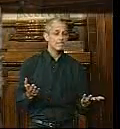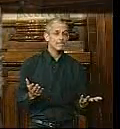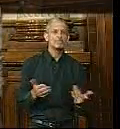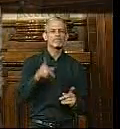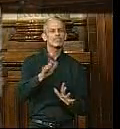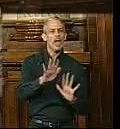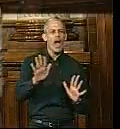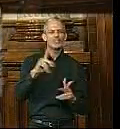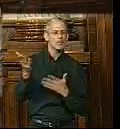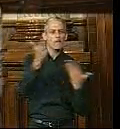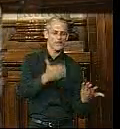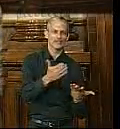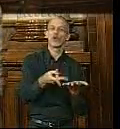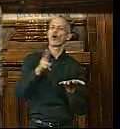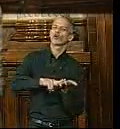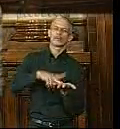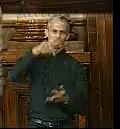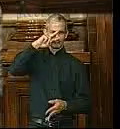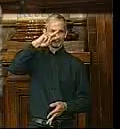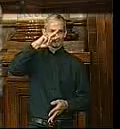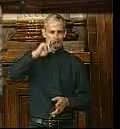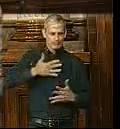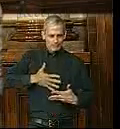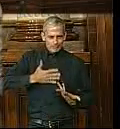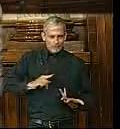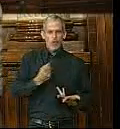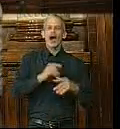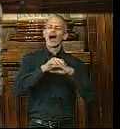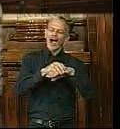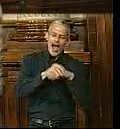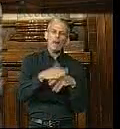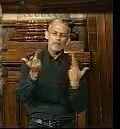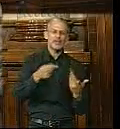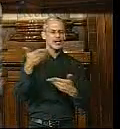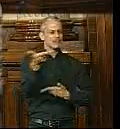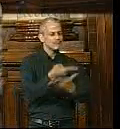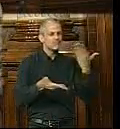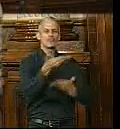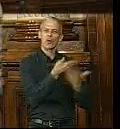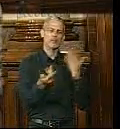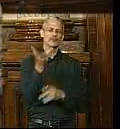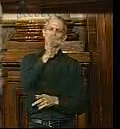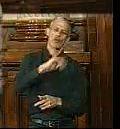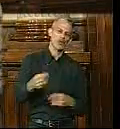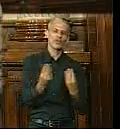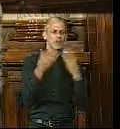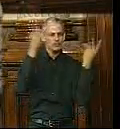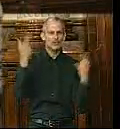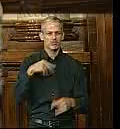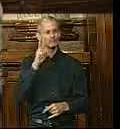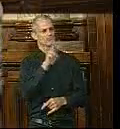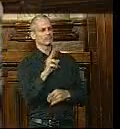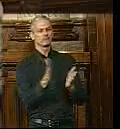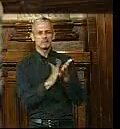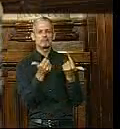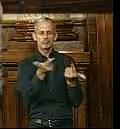Así es, otra vez una invitada de lujo, una amiga con quien compartimos lo cotidiano, a quien admiramos y